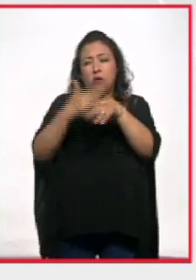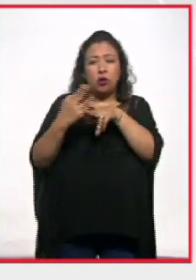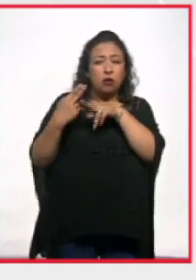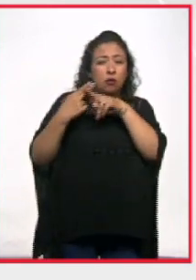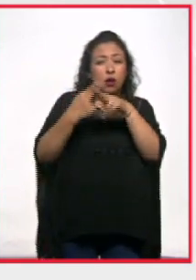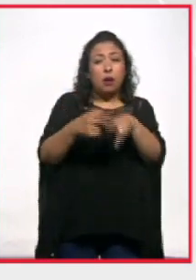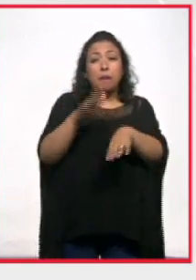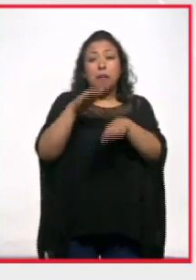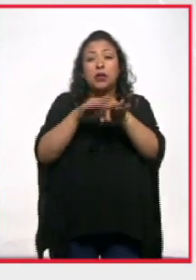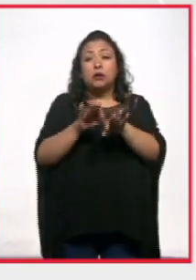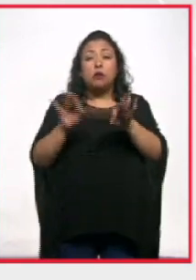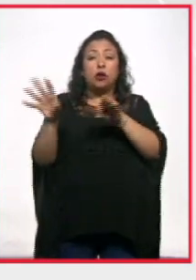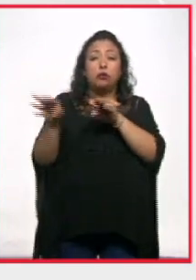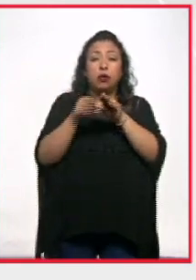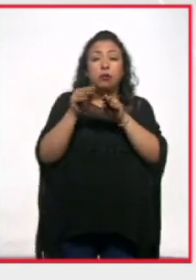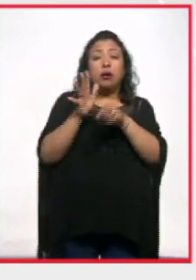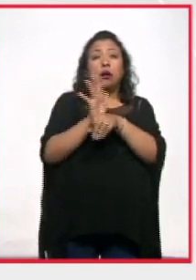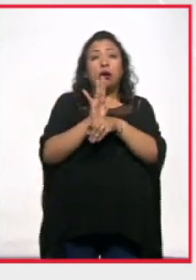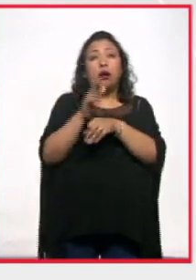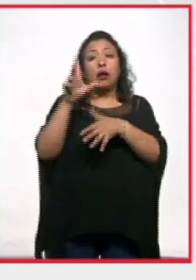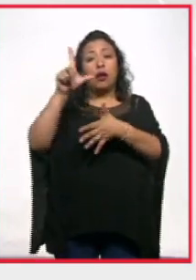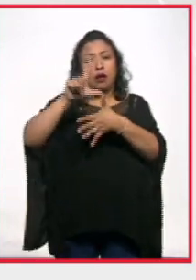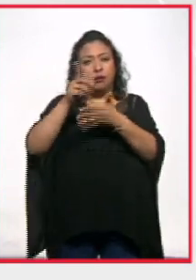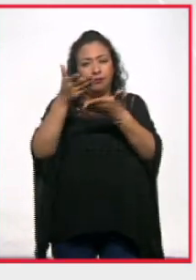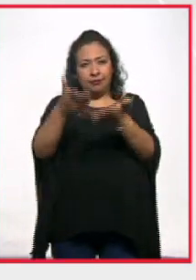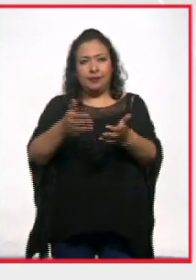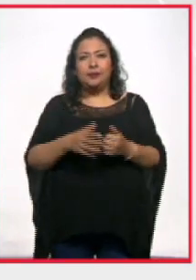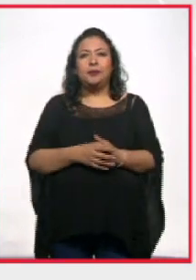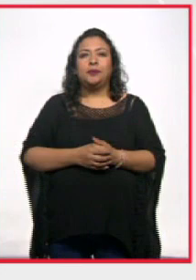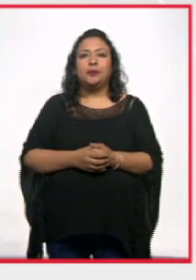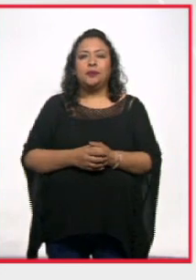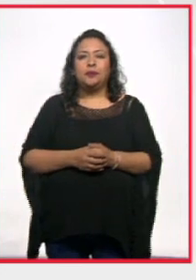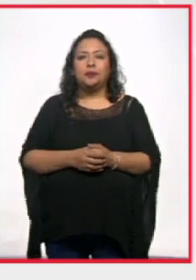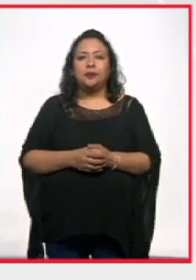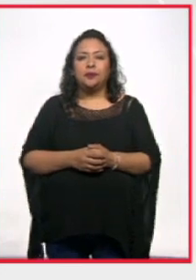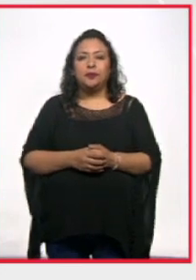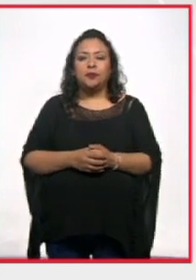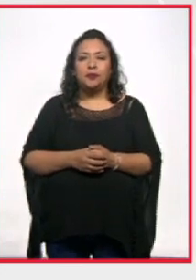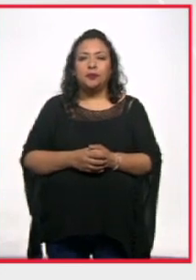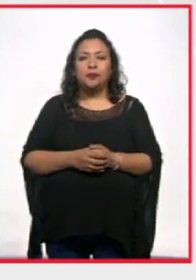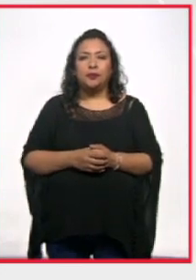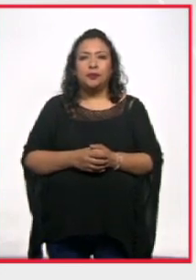incluye lo más destacado del séptimo arte de América Latina.